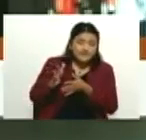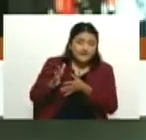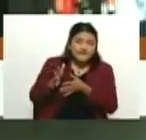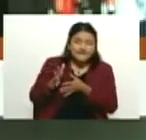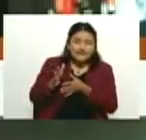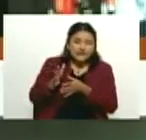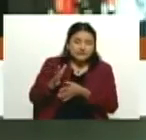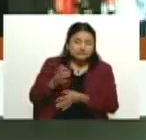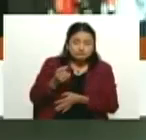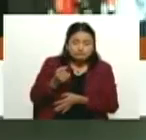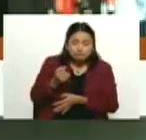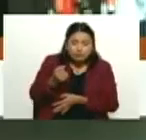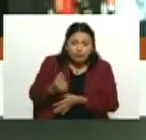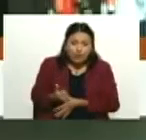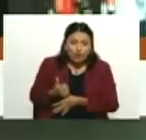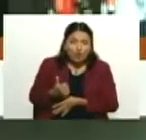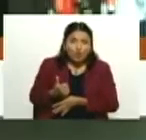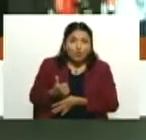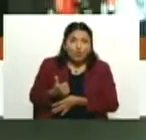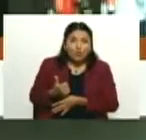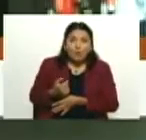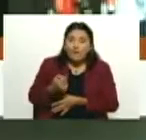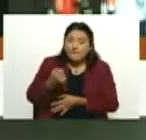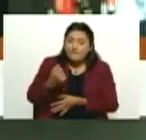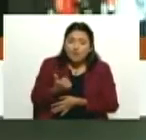ambas, casi cero.